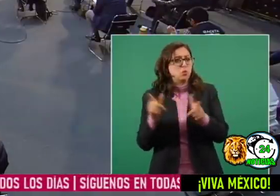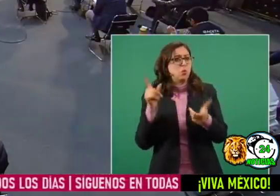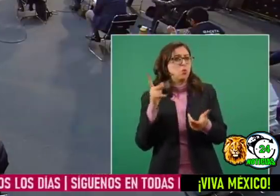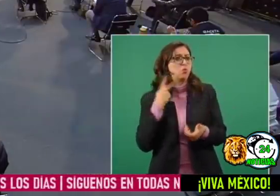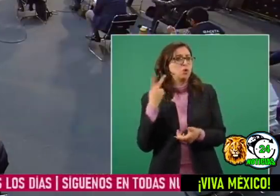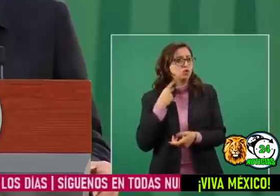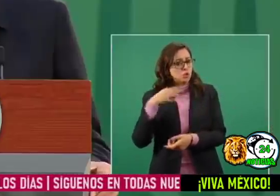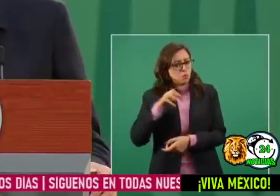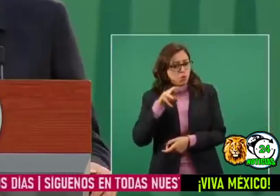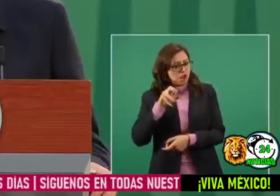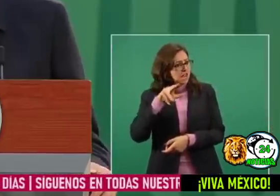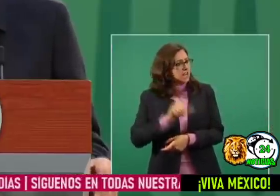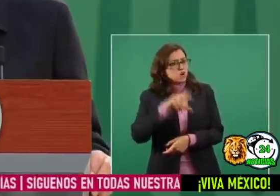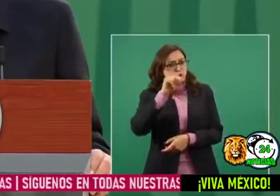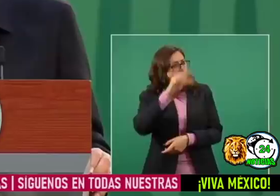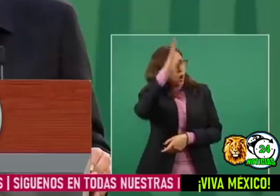tengo